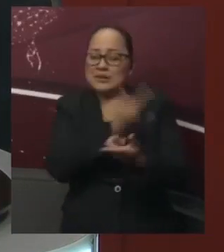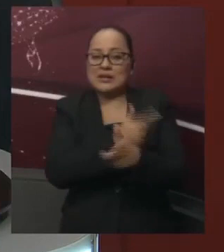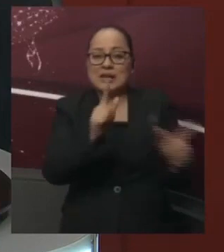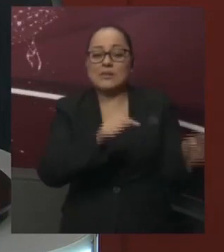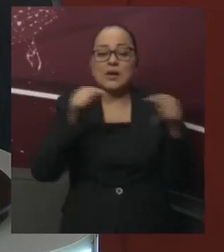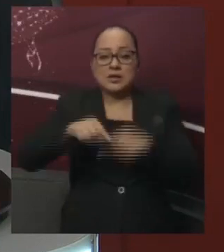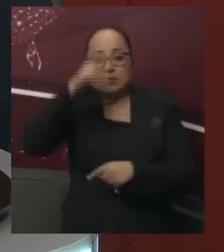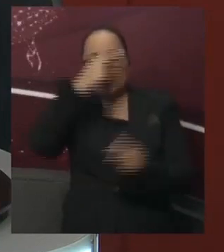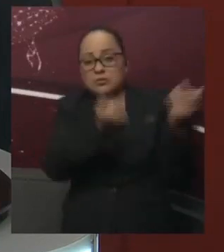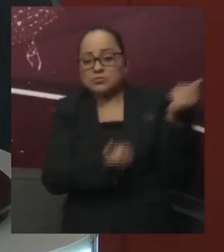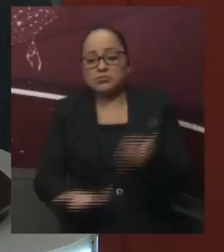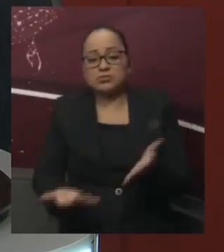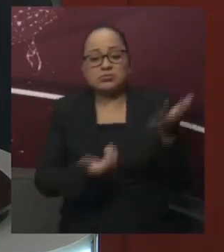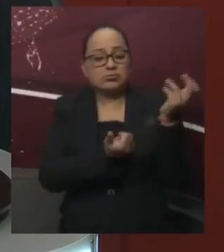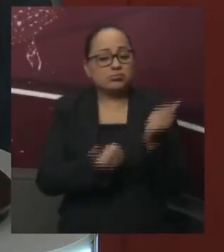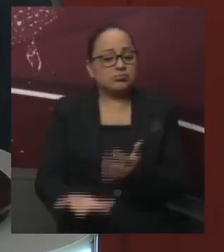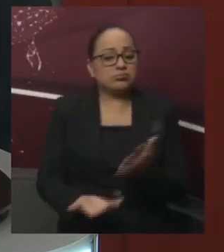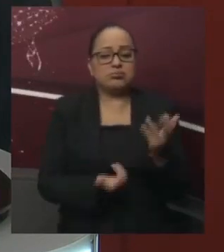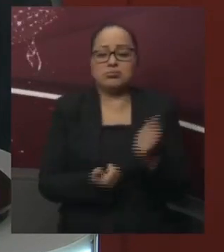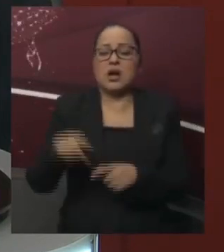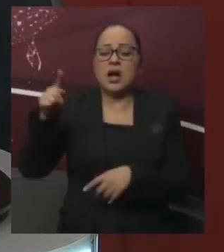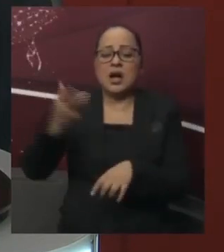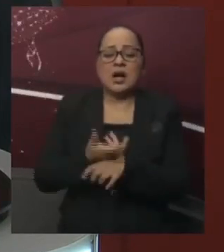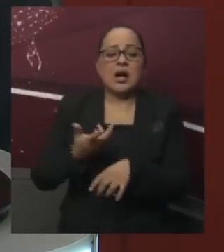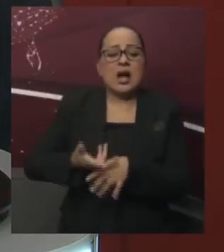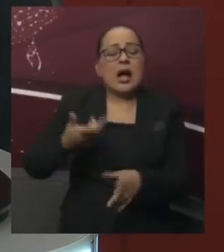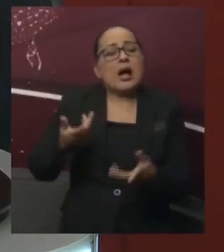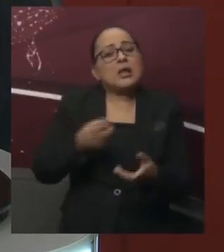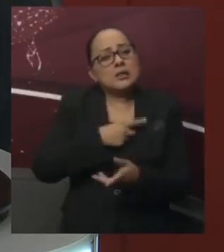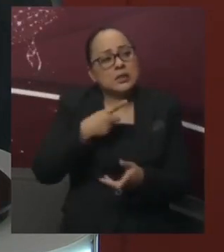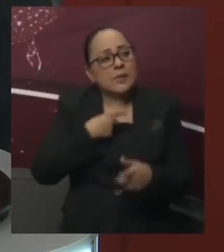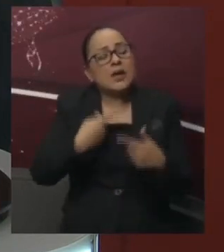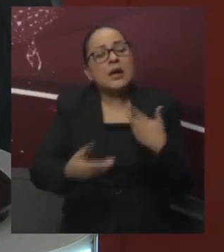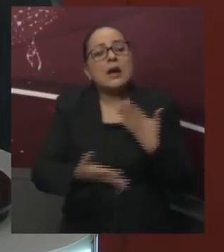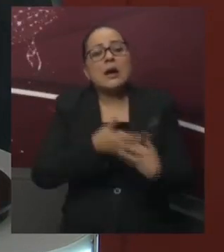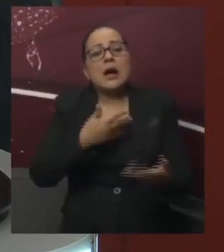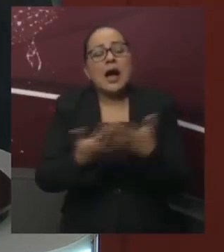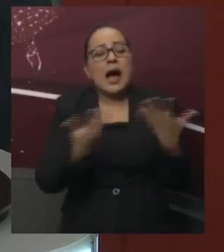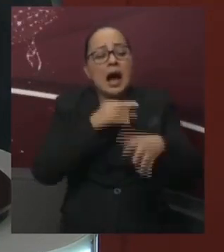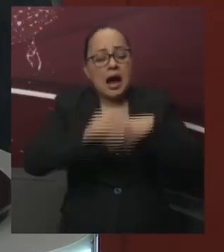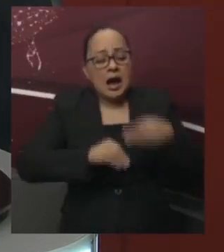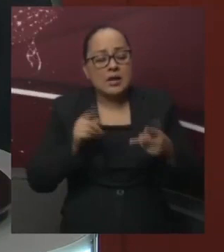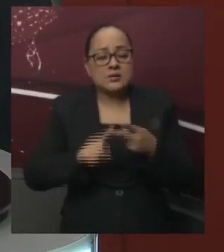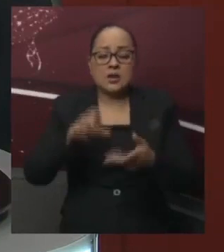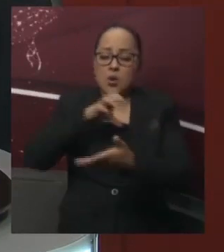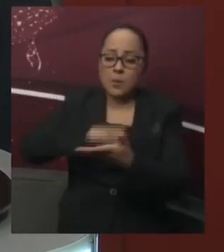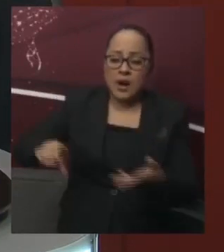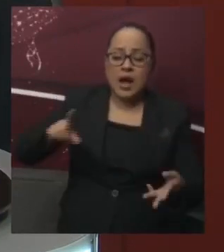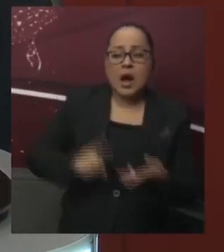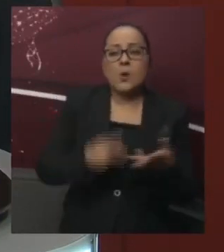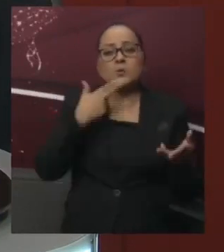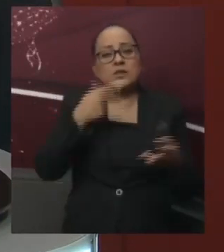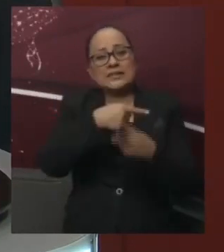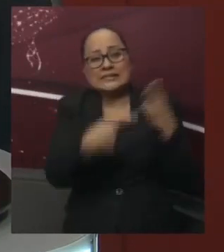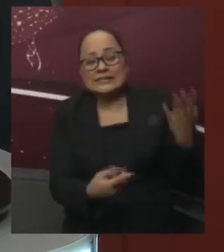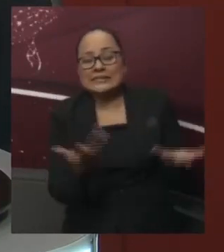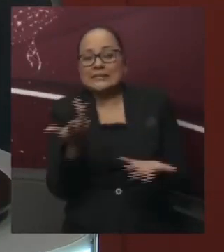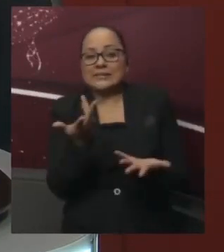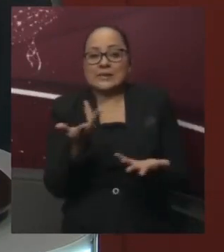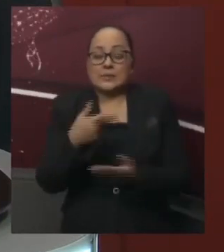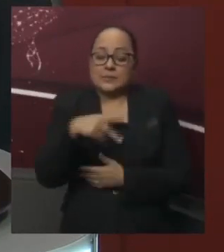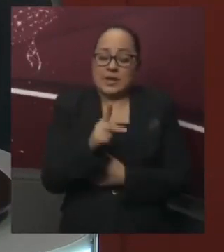esta fácil entrada de armamento desde los Estados Unidos. Alguien lo tiene que fabricar, alguien lo tiene que comprar, es un comercio, si quieres, ilegal,